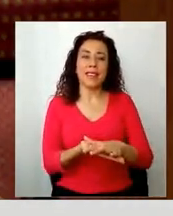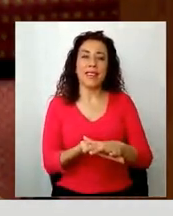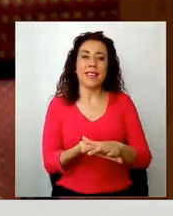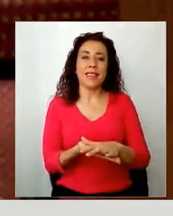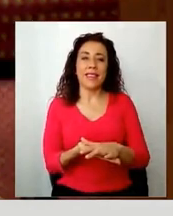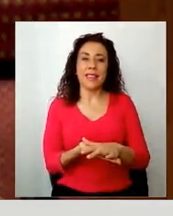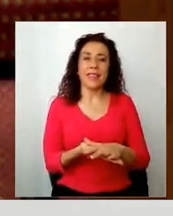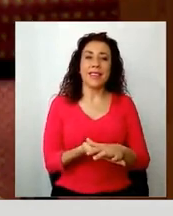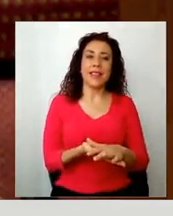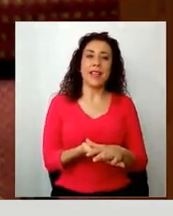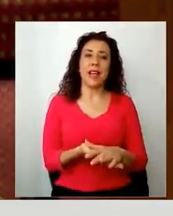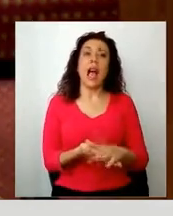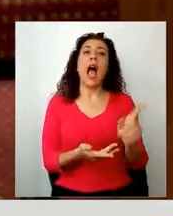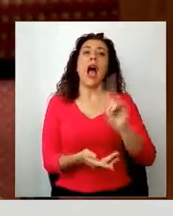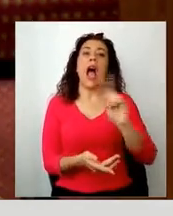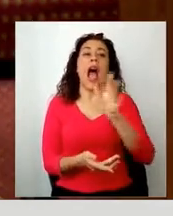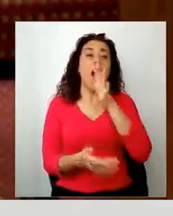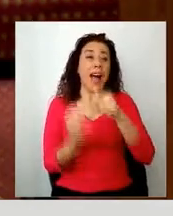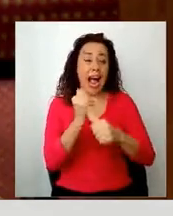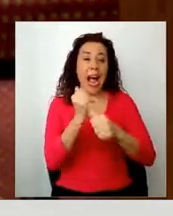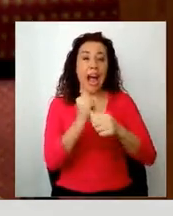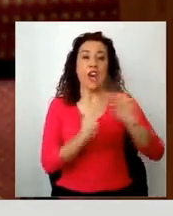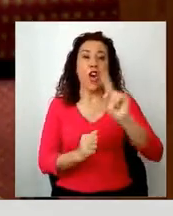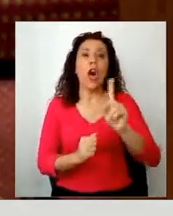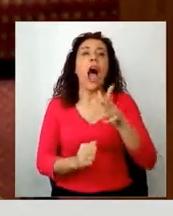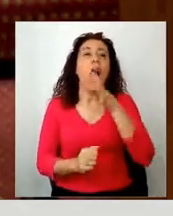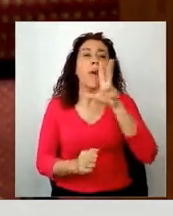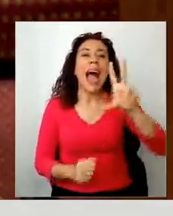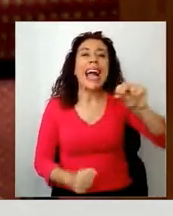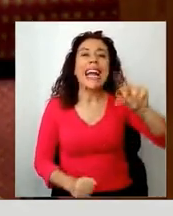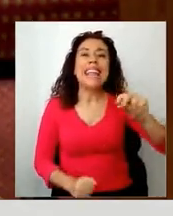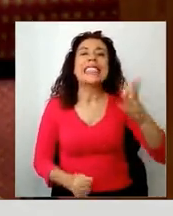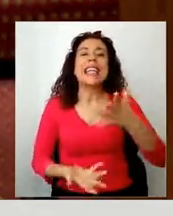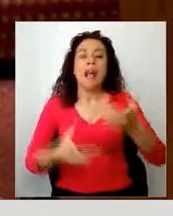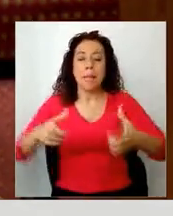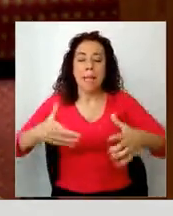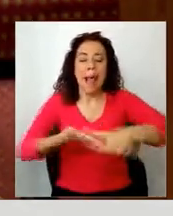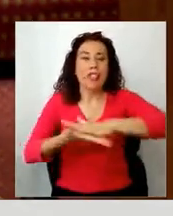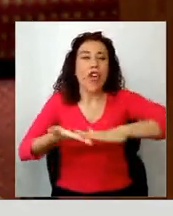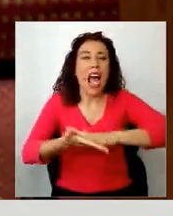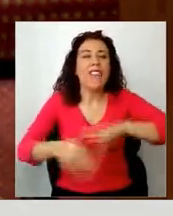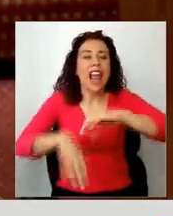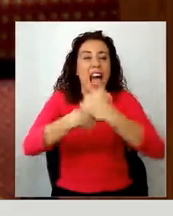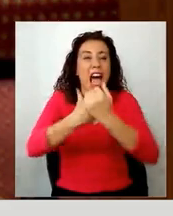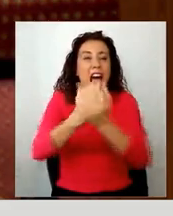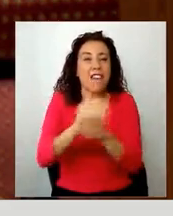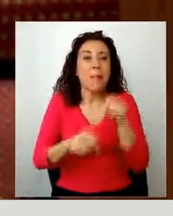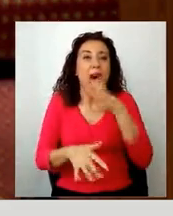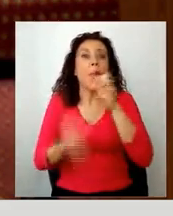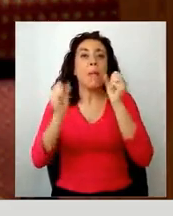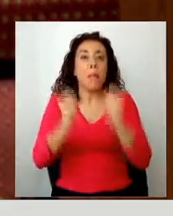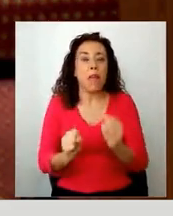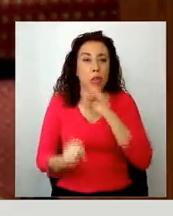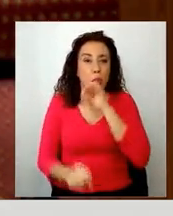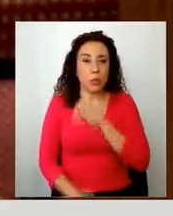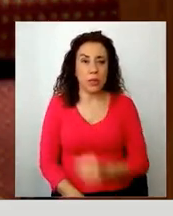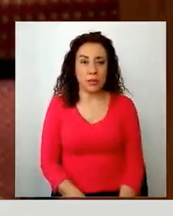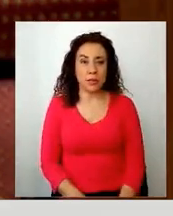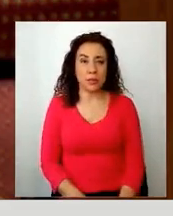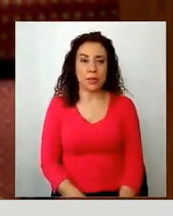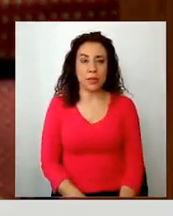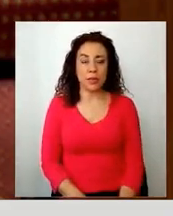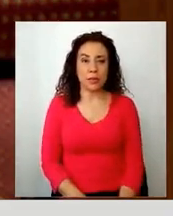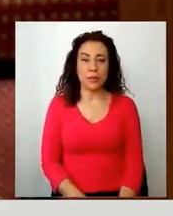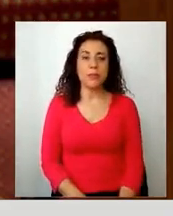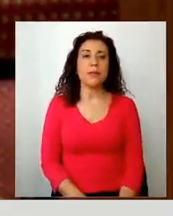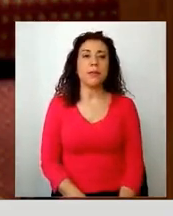del de la tasa propiamente tal falta el compromiso por parte de otros servicios o de otros ministerios